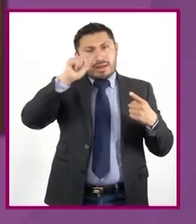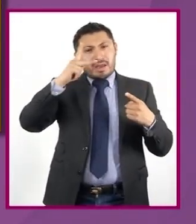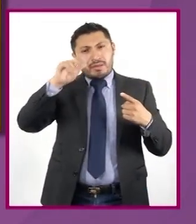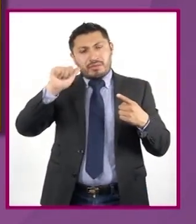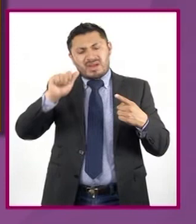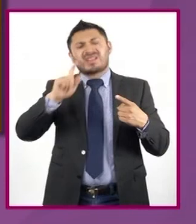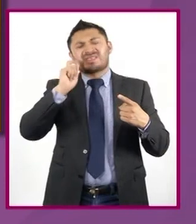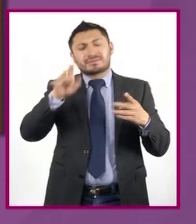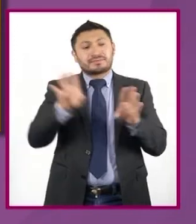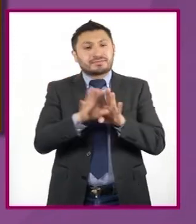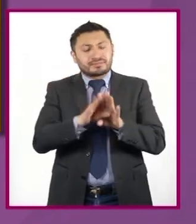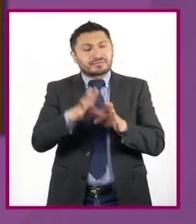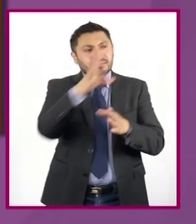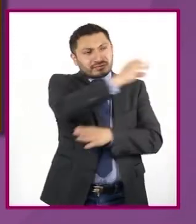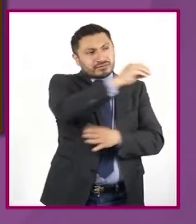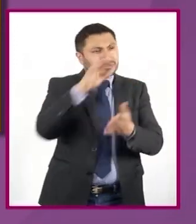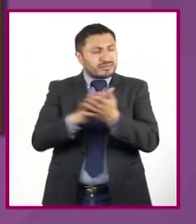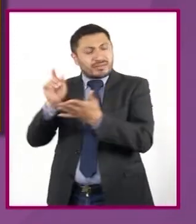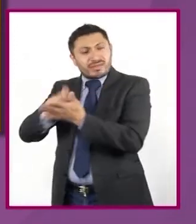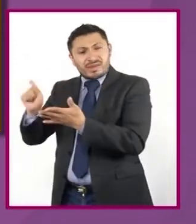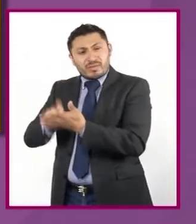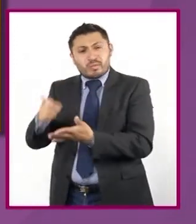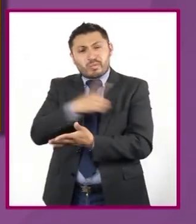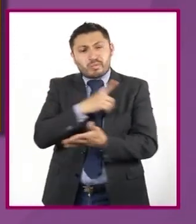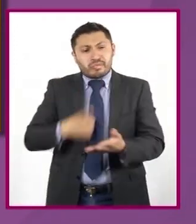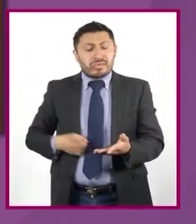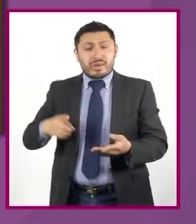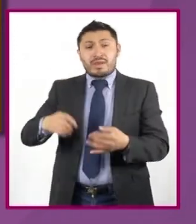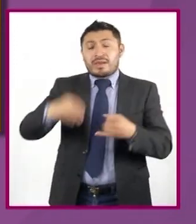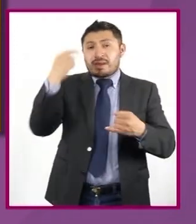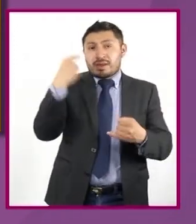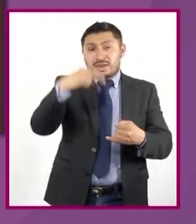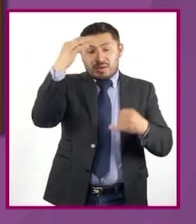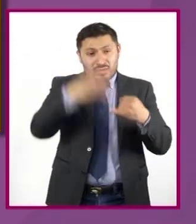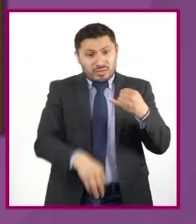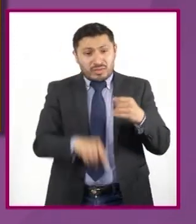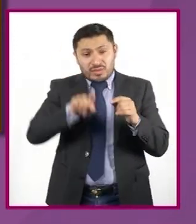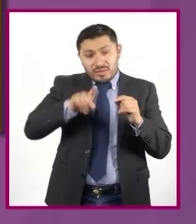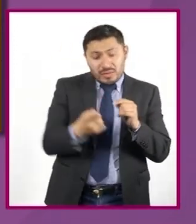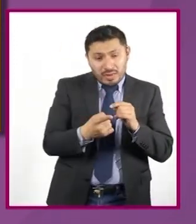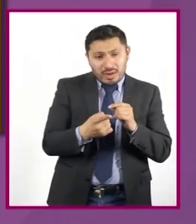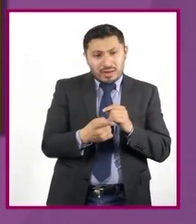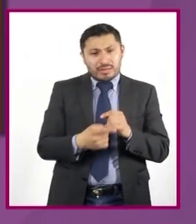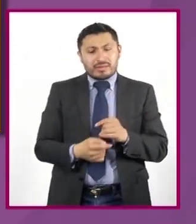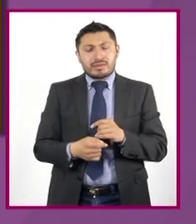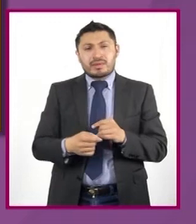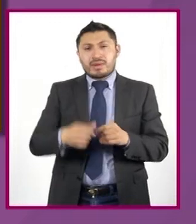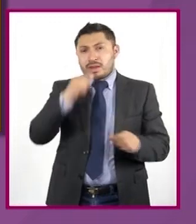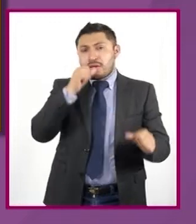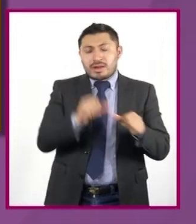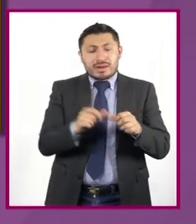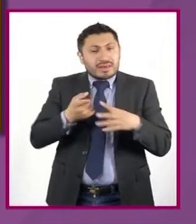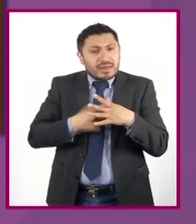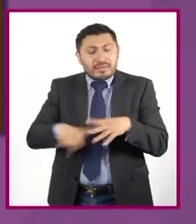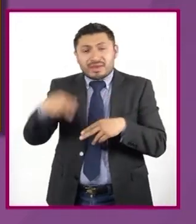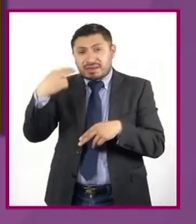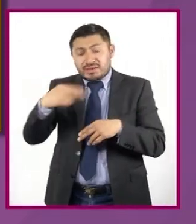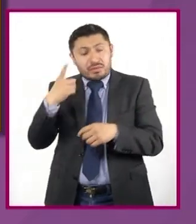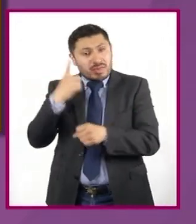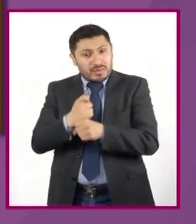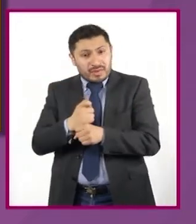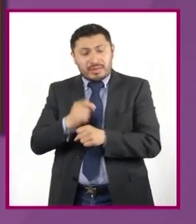un libro de un autor, se debe incluir apellido, coma, la inicial del primer nombre,